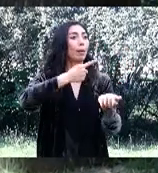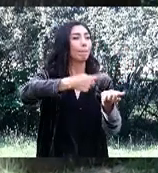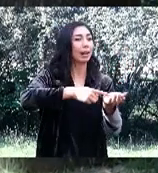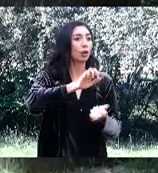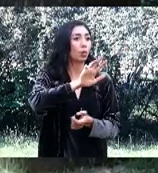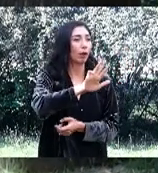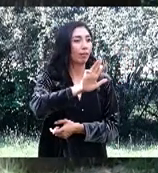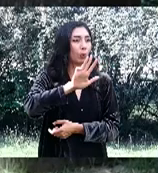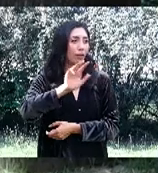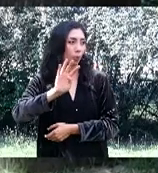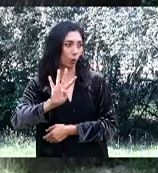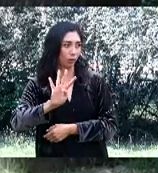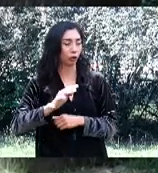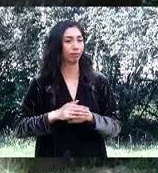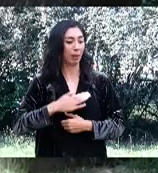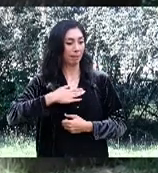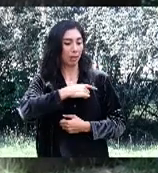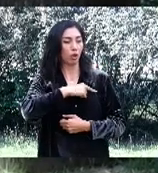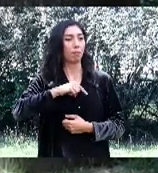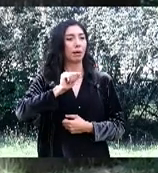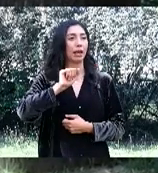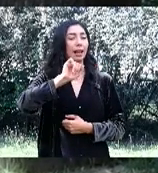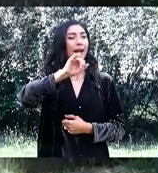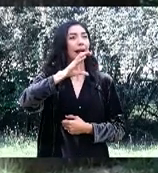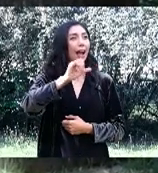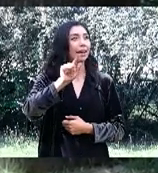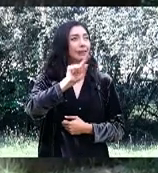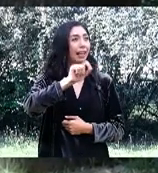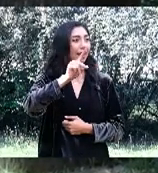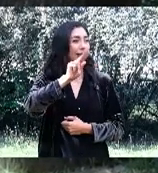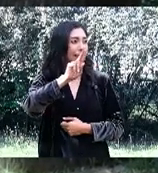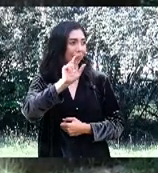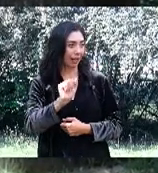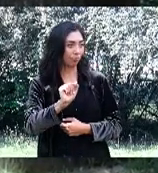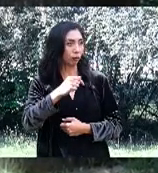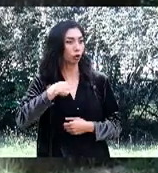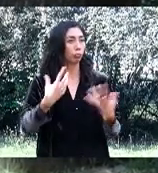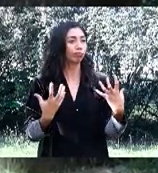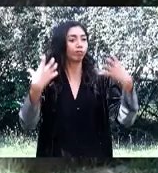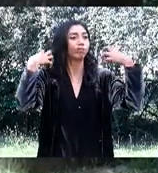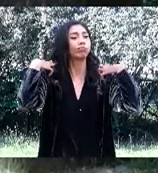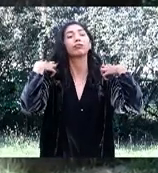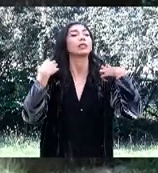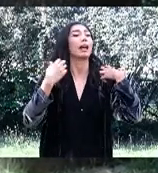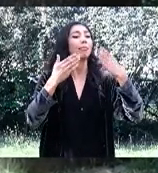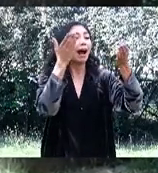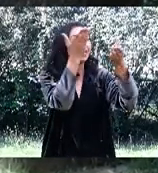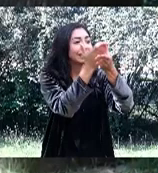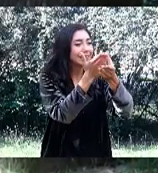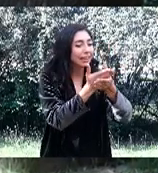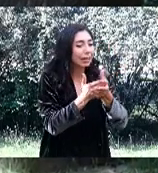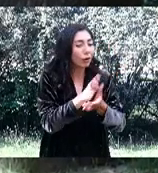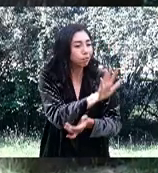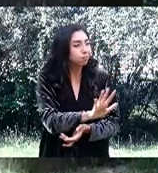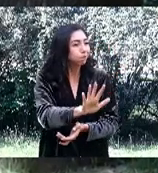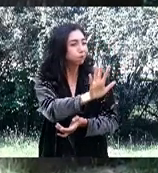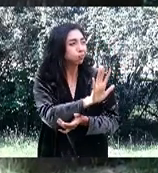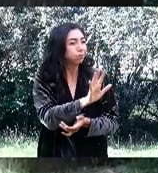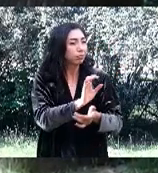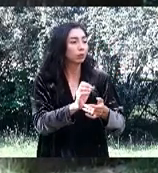1994 Mi nombre es Casandra Alarcón y soy encargada de colecciones y archivos creada en el año